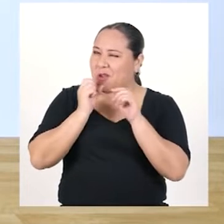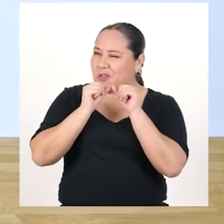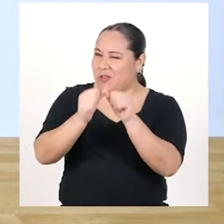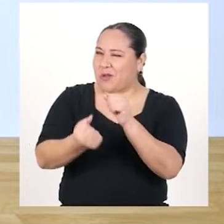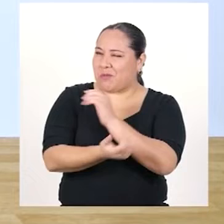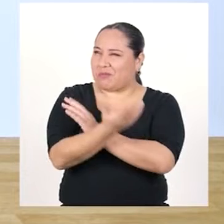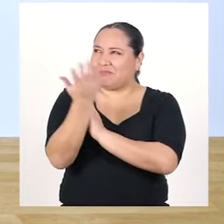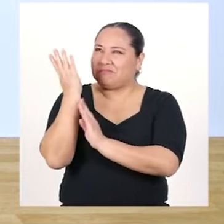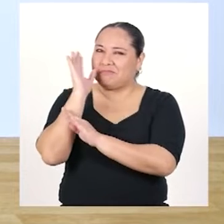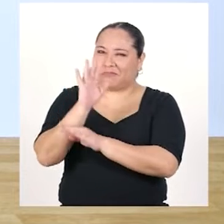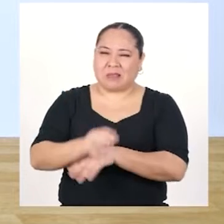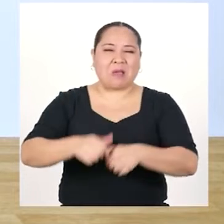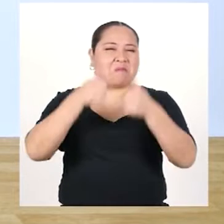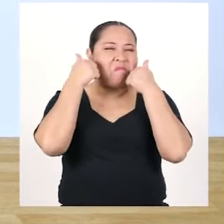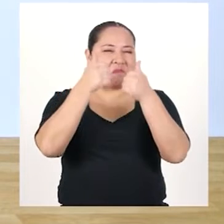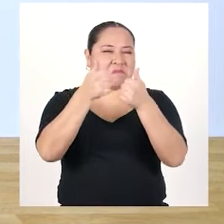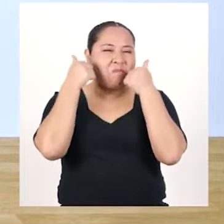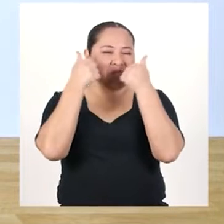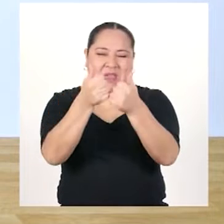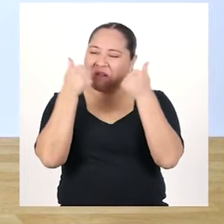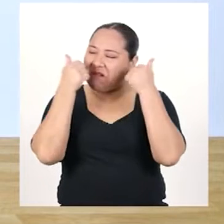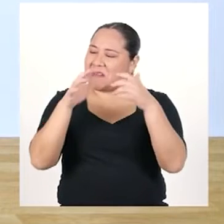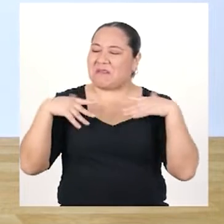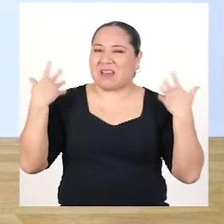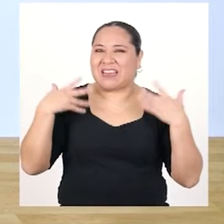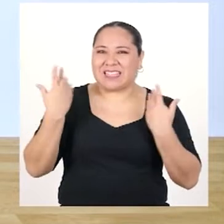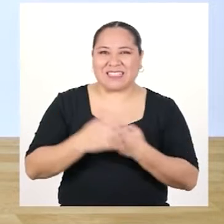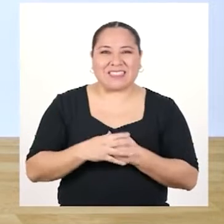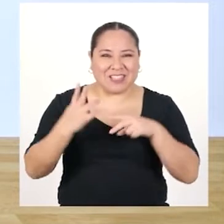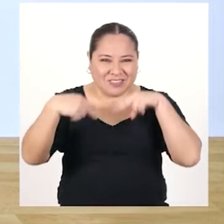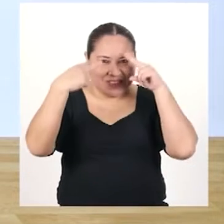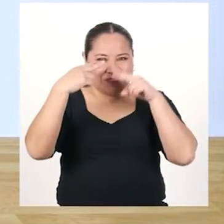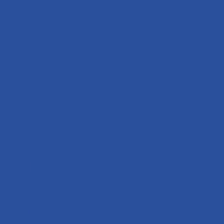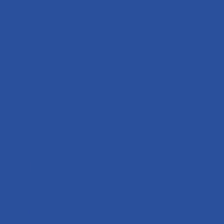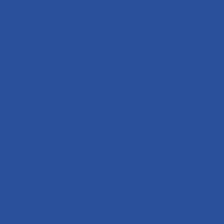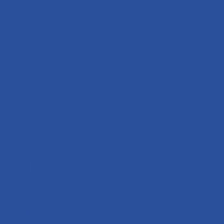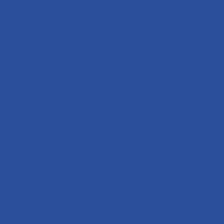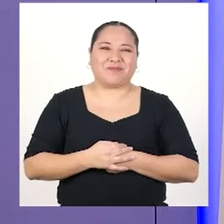continuar mi día muy contento. Nos vemos.